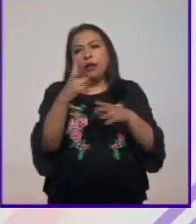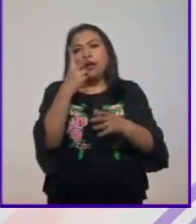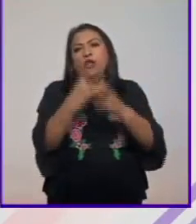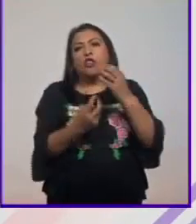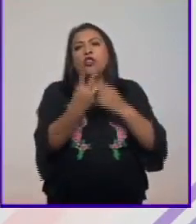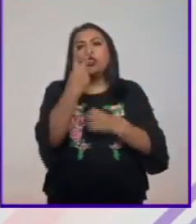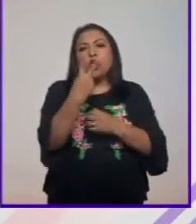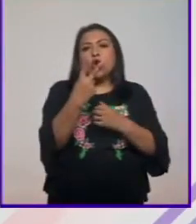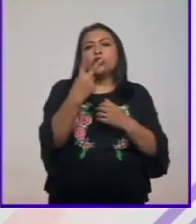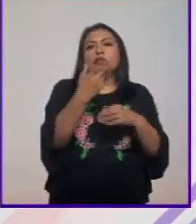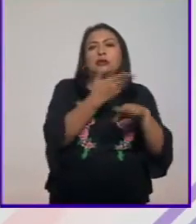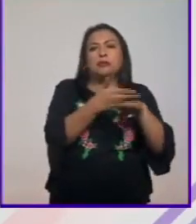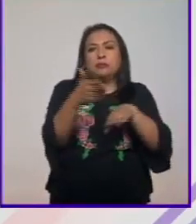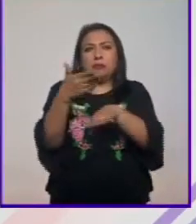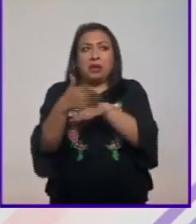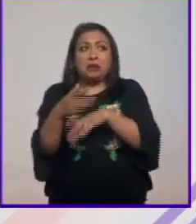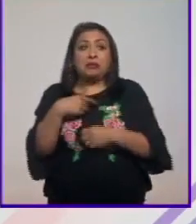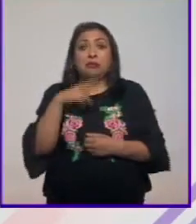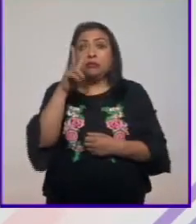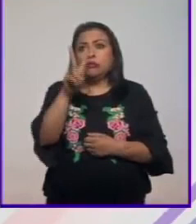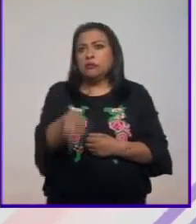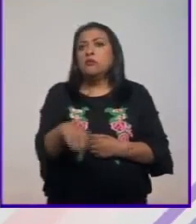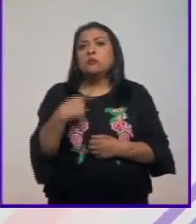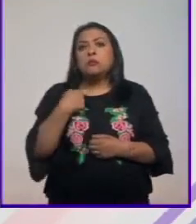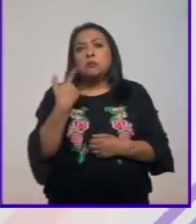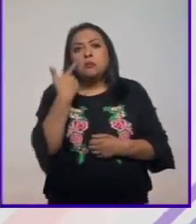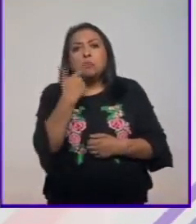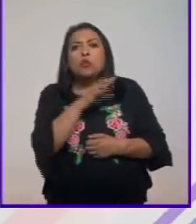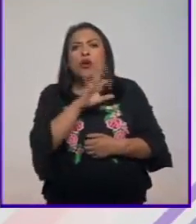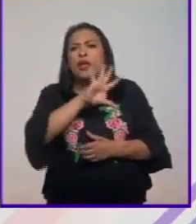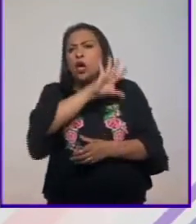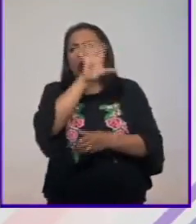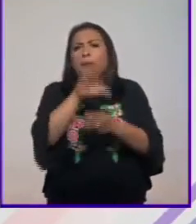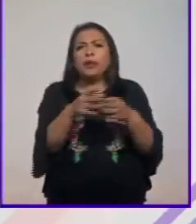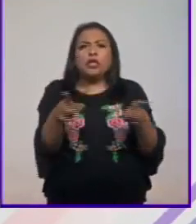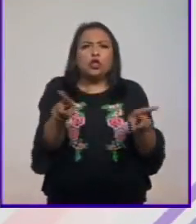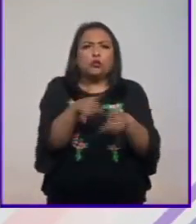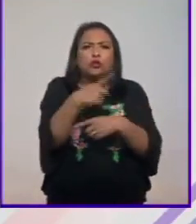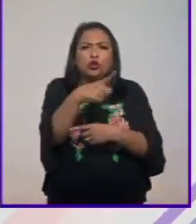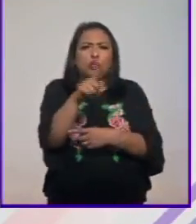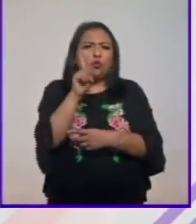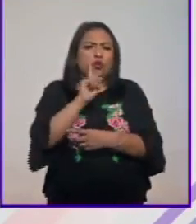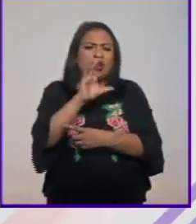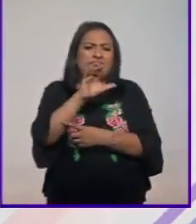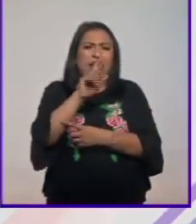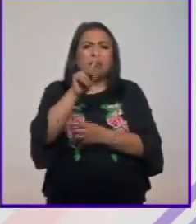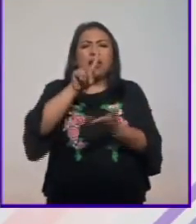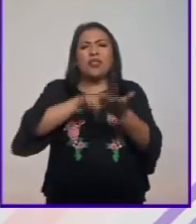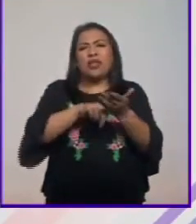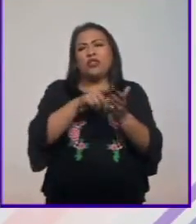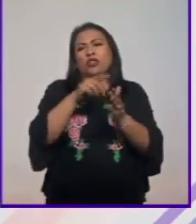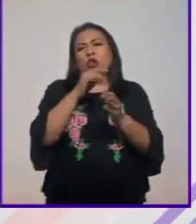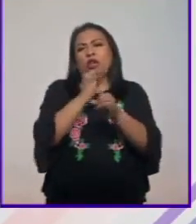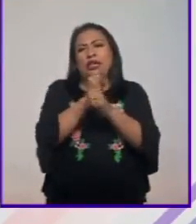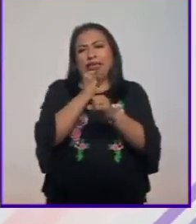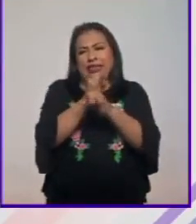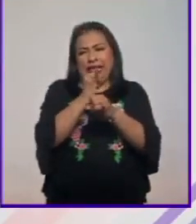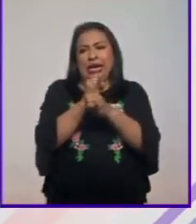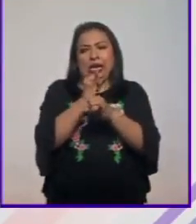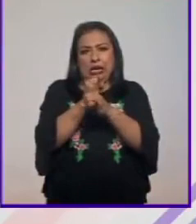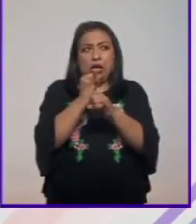Dos Medinas Blancas, por eso. Ah, pues la verdad es que pueden encontrar toda la música de Carmen en las plataformas